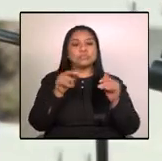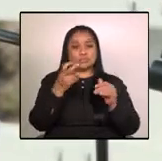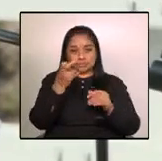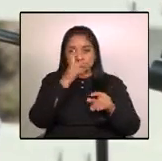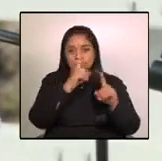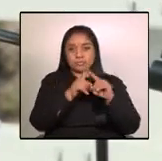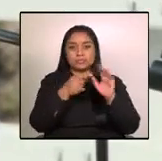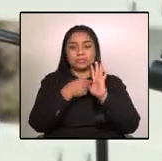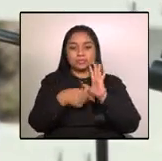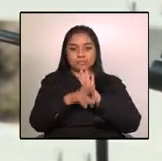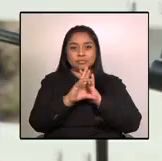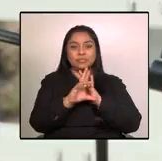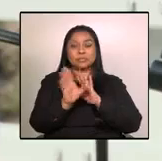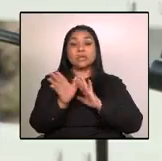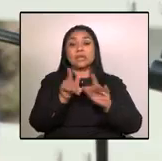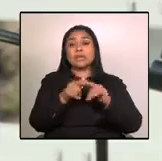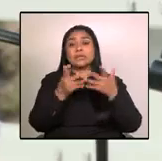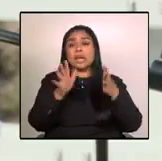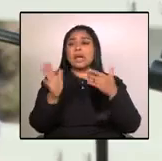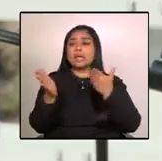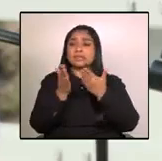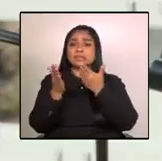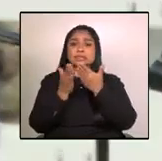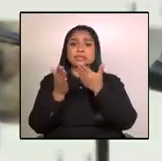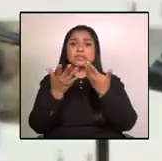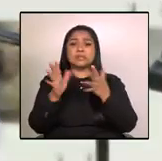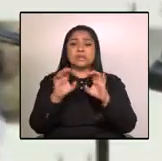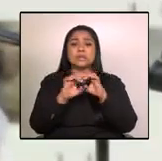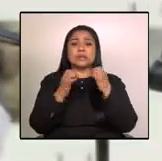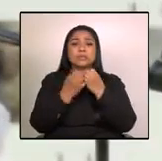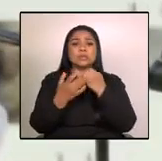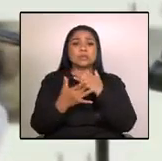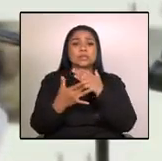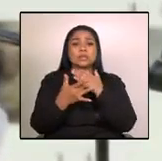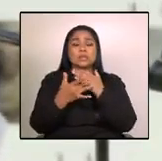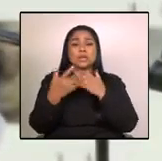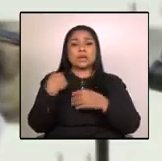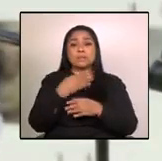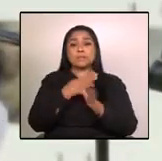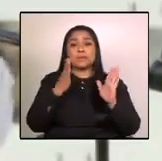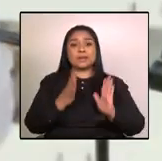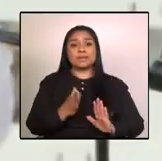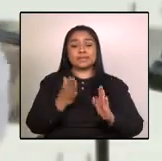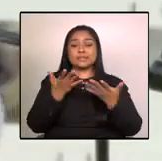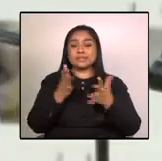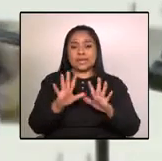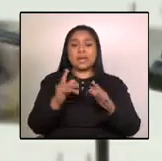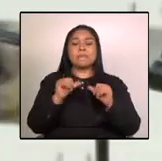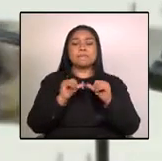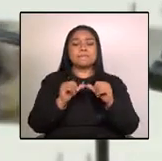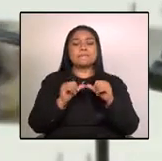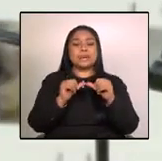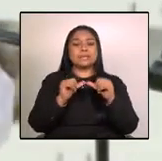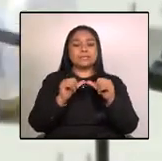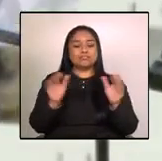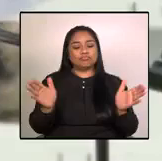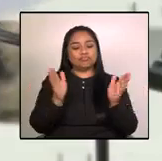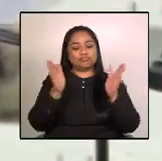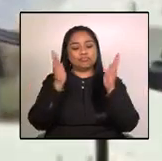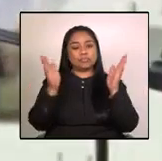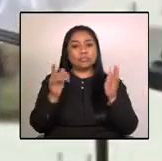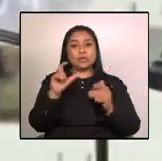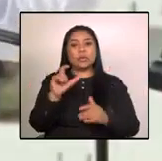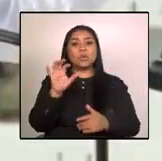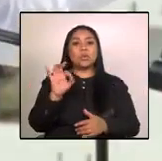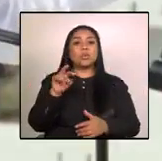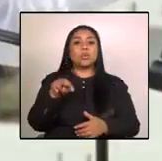presidente. Ya hemos tenido los acercamientos con el equipo técnico y la señora ministra para continuar la recuperación de Concuá, que